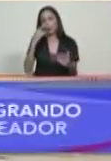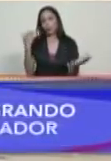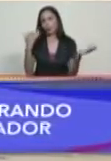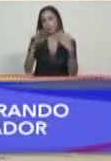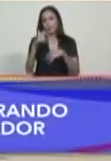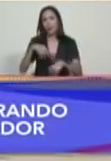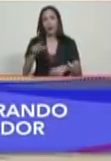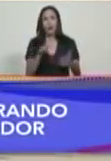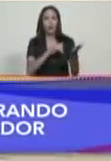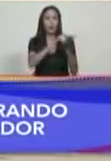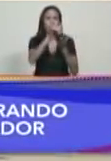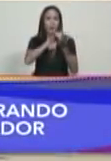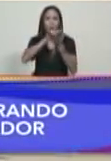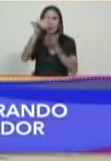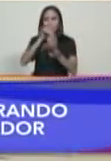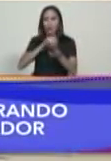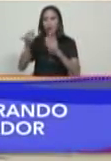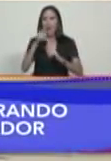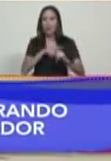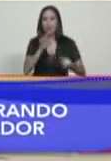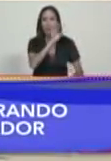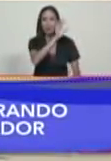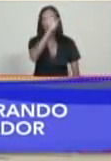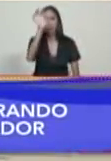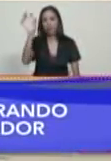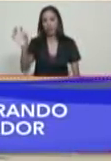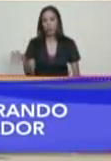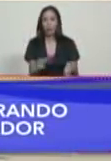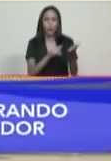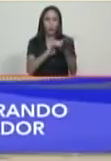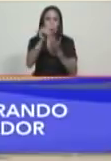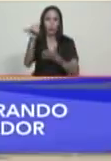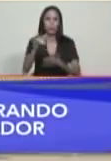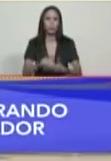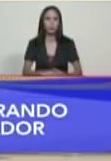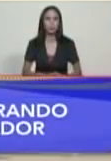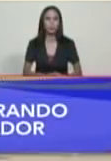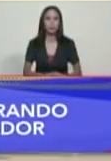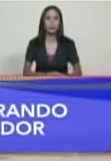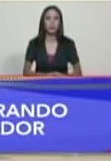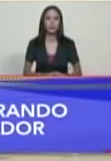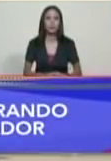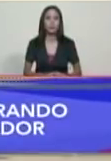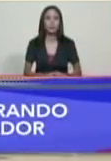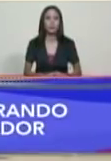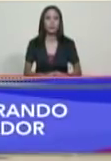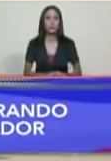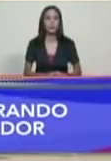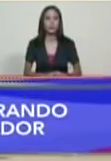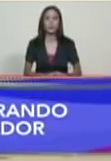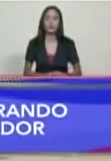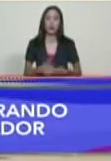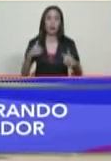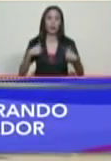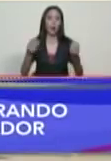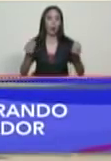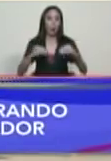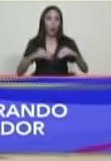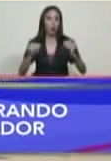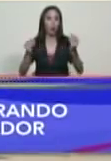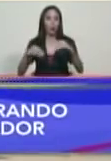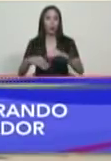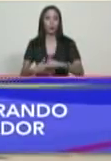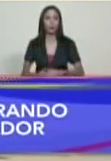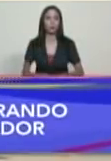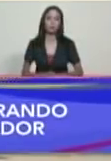país. Y me dice que le hace falta mucho Venezuela. Y estuvimos de acuerdo conversando